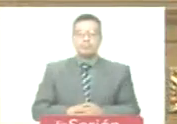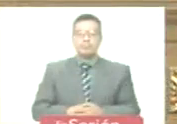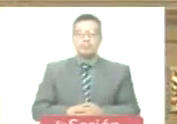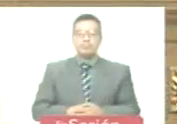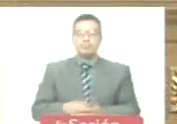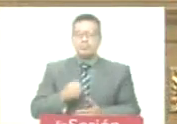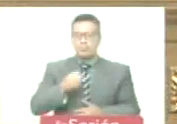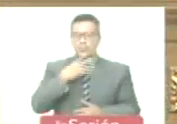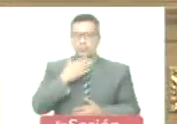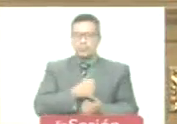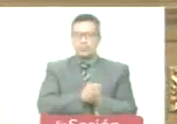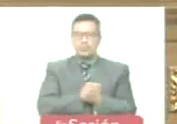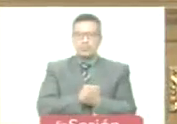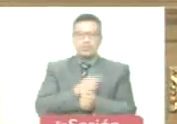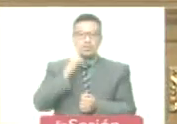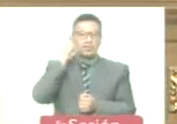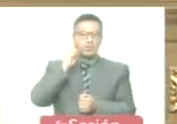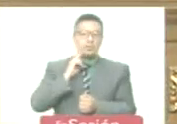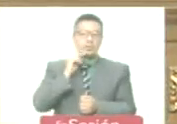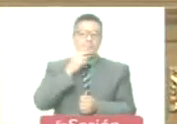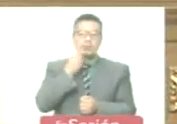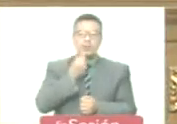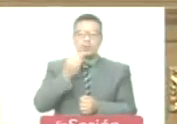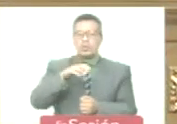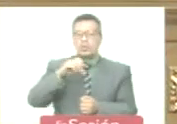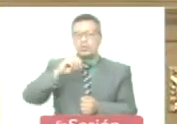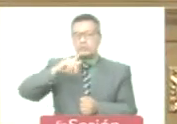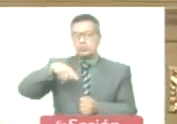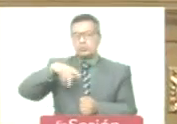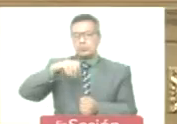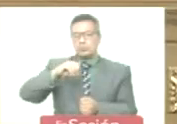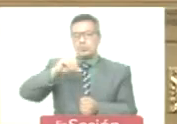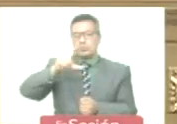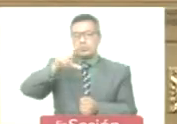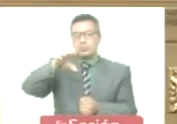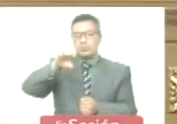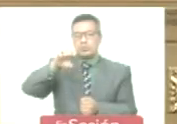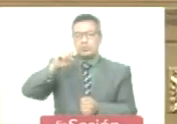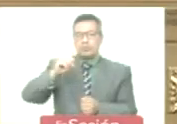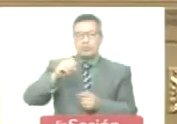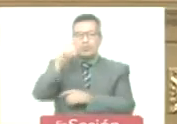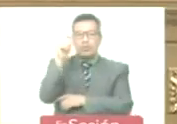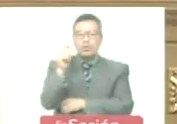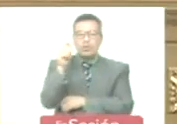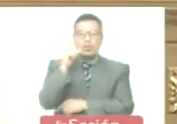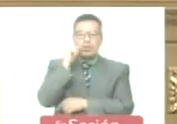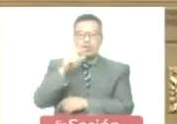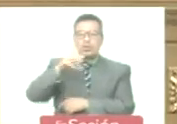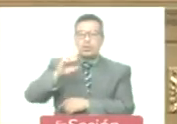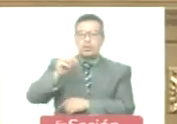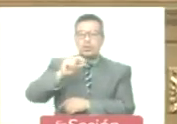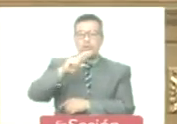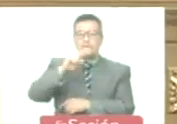Excelente, querida diputada, joven diputada Rosbexa Poleo. Dejo en el derecho de palabra al diputado José Gregorio Correa.